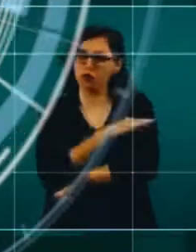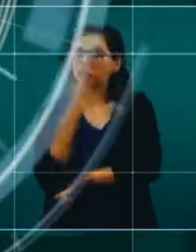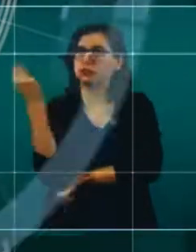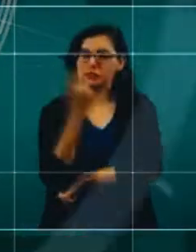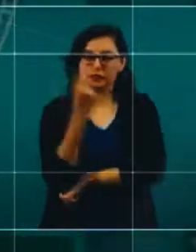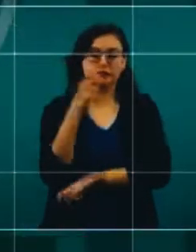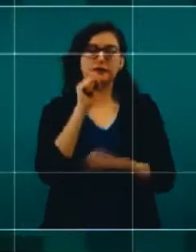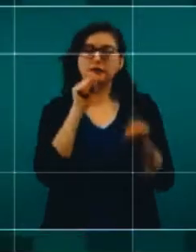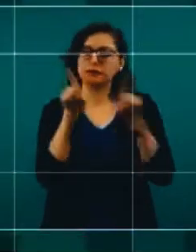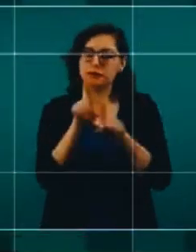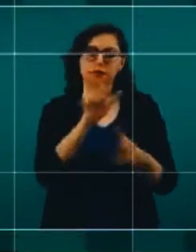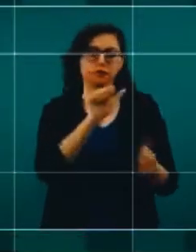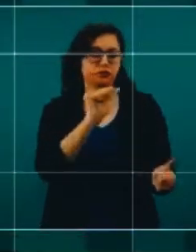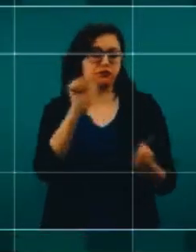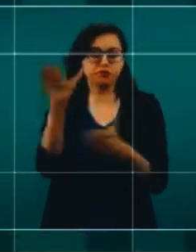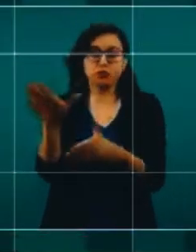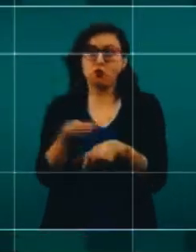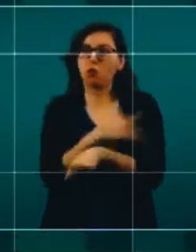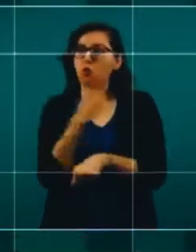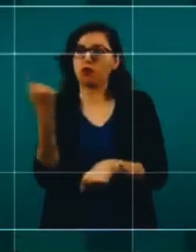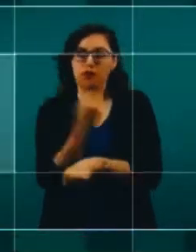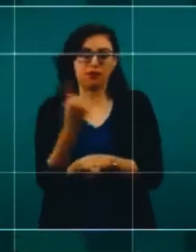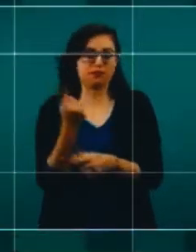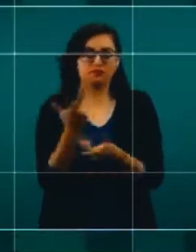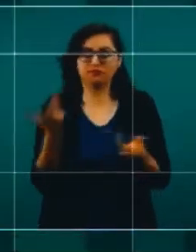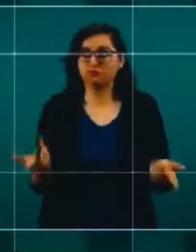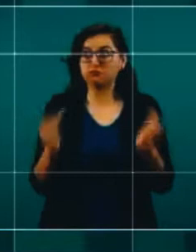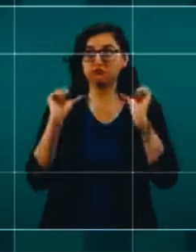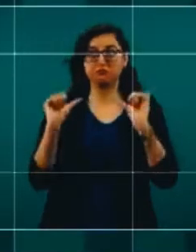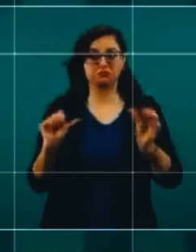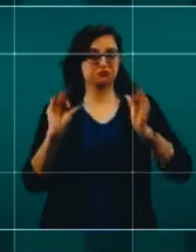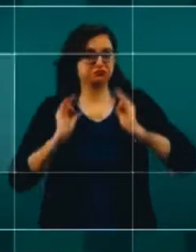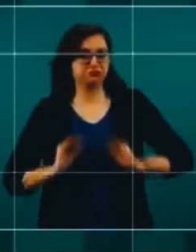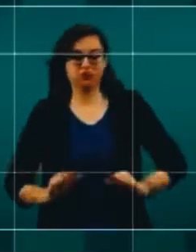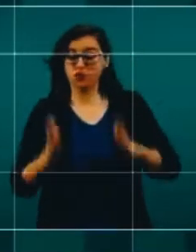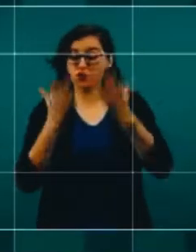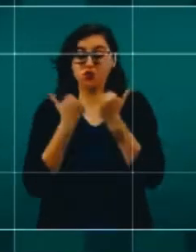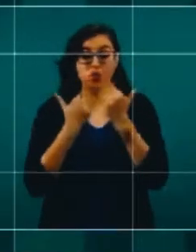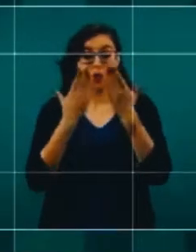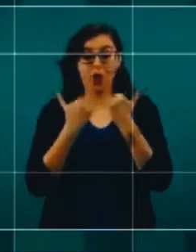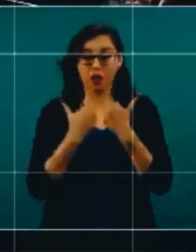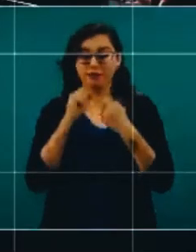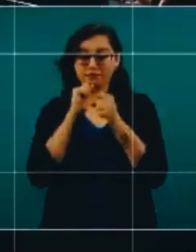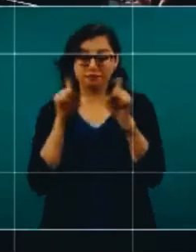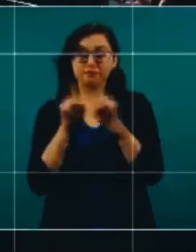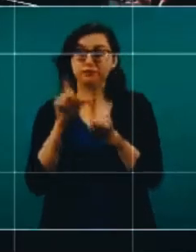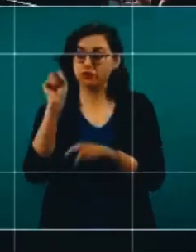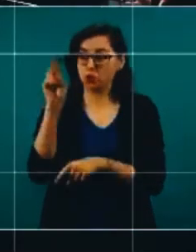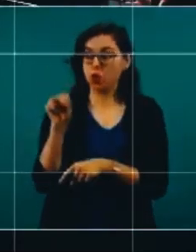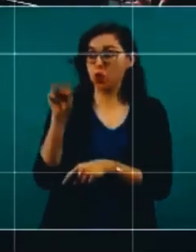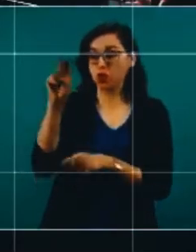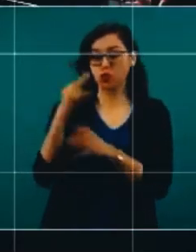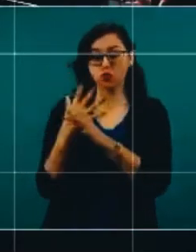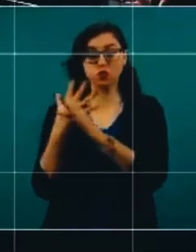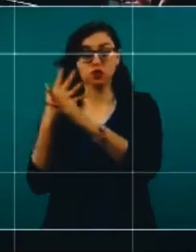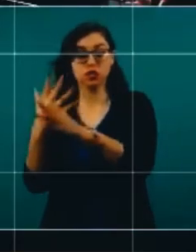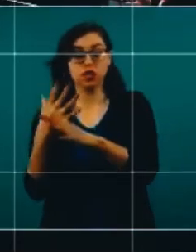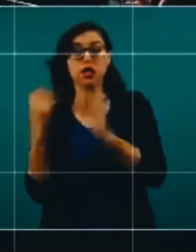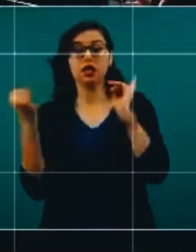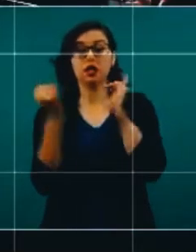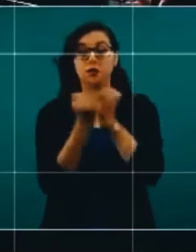resolución de la organización de naciones unidas y que se ha venido señalando en diversos foros también fue motivo de la plática